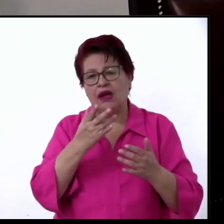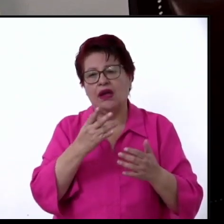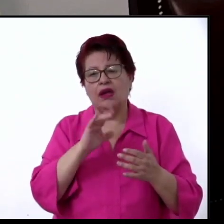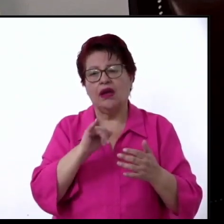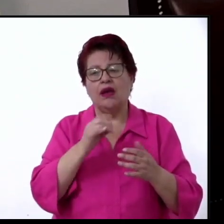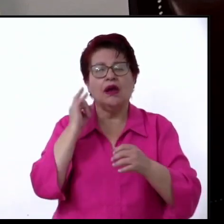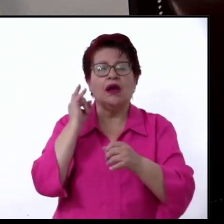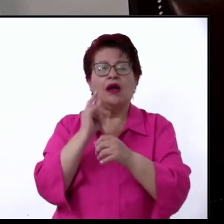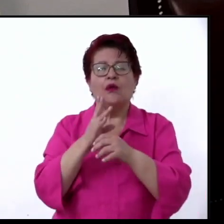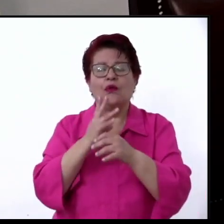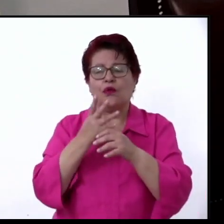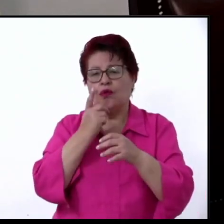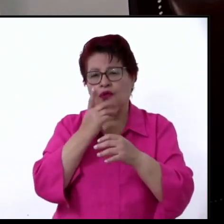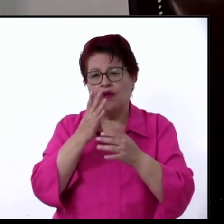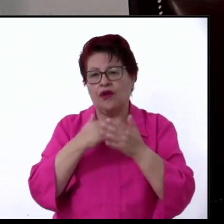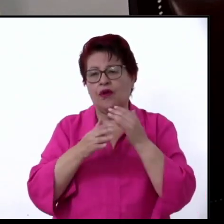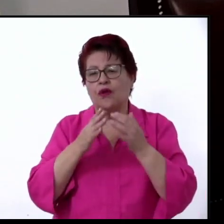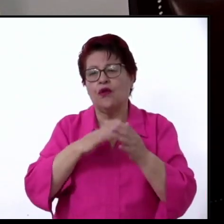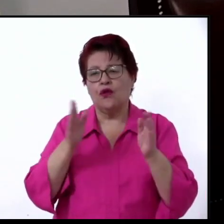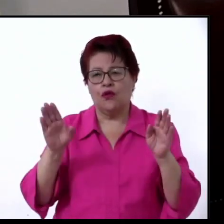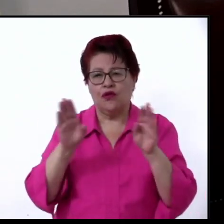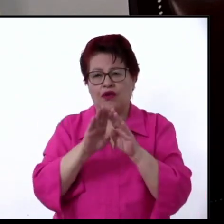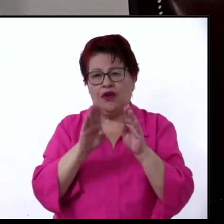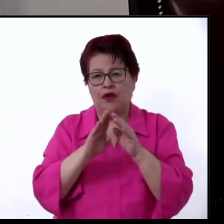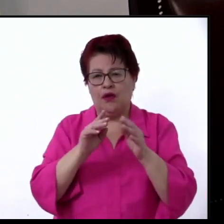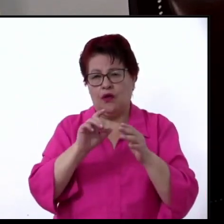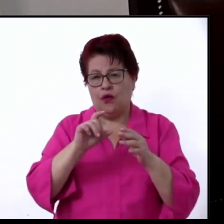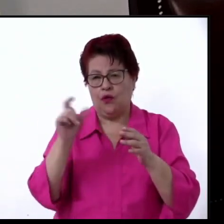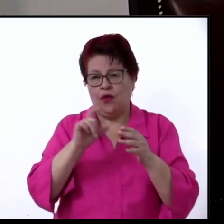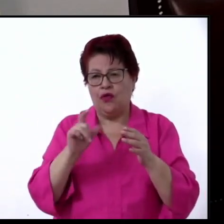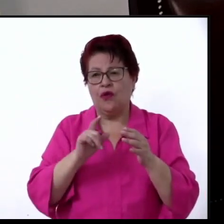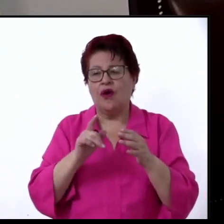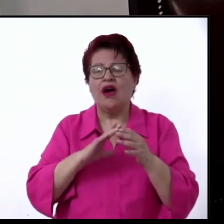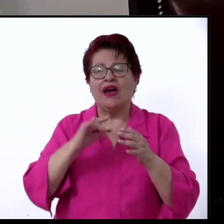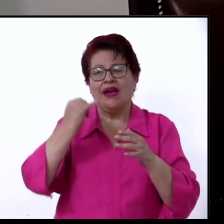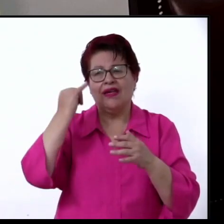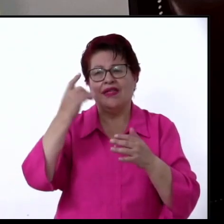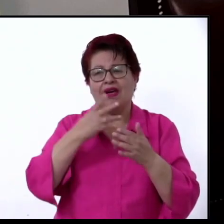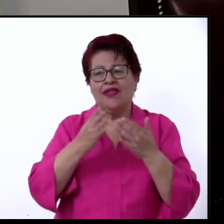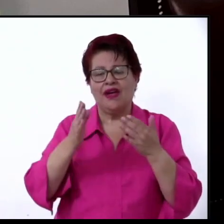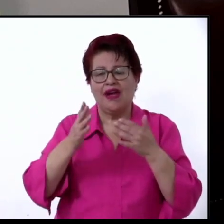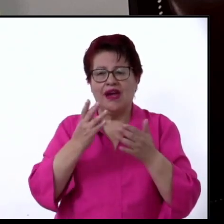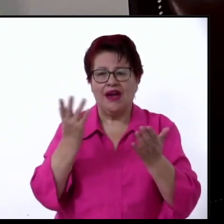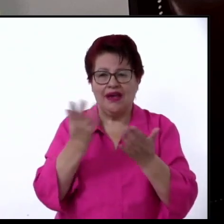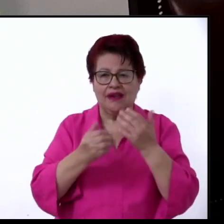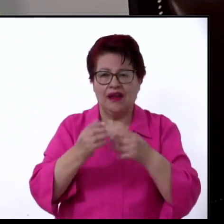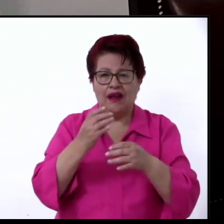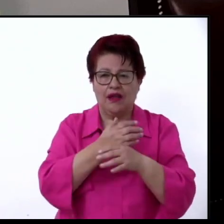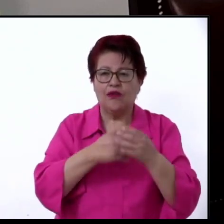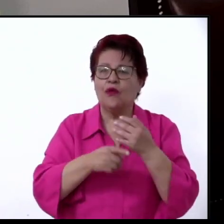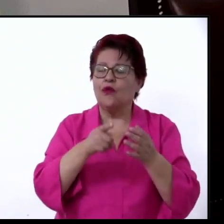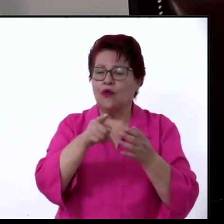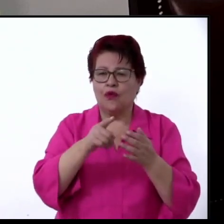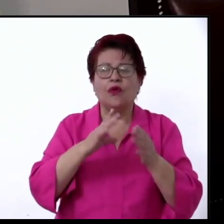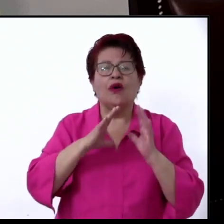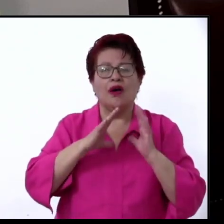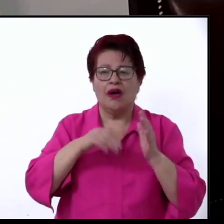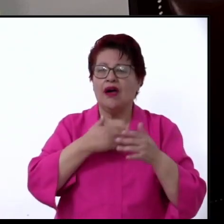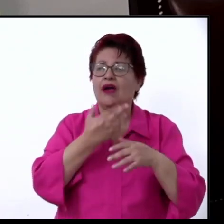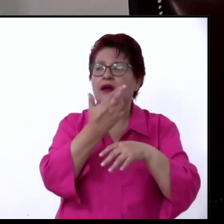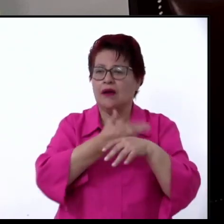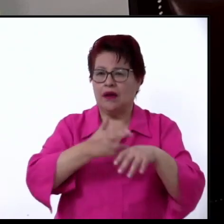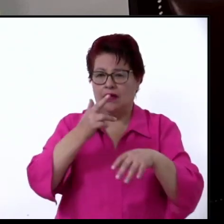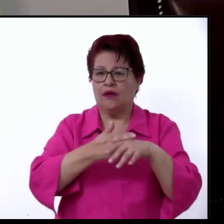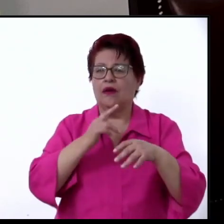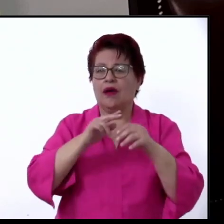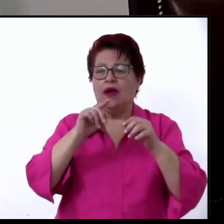el único comentario con el que yo cerraría. Cuando se tiene la intención de hacer las cosas, usted está dando resultados